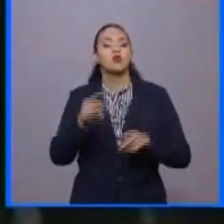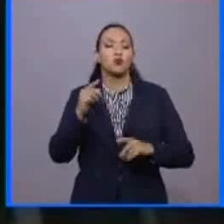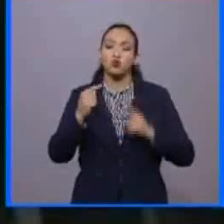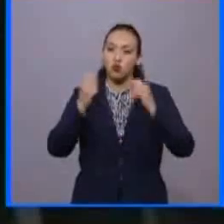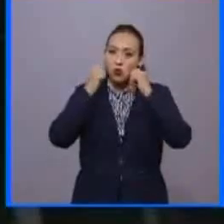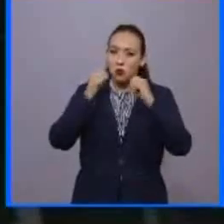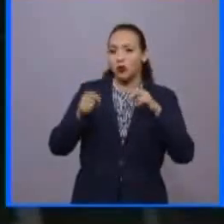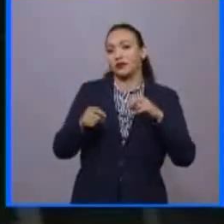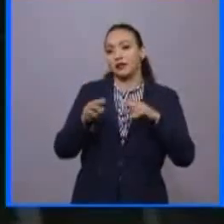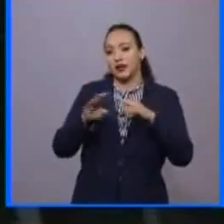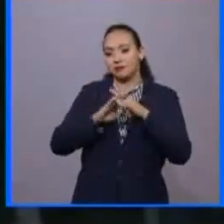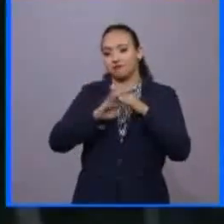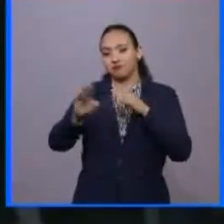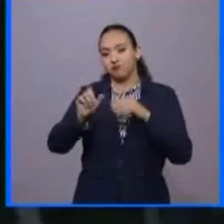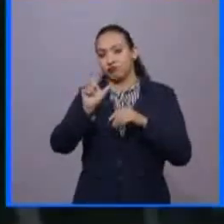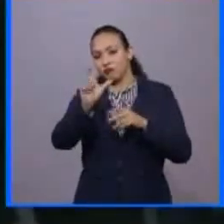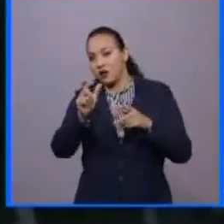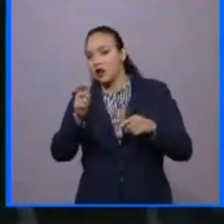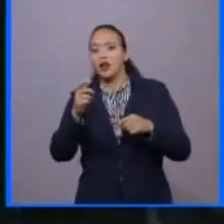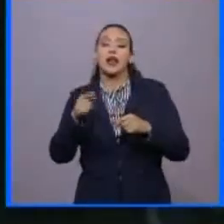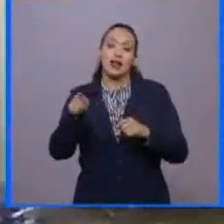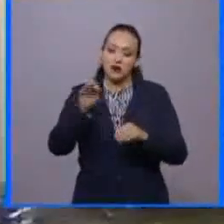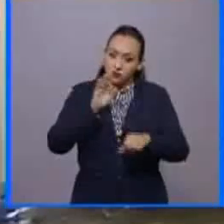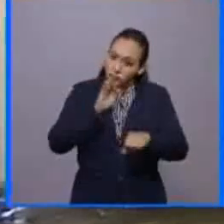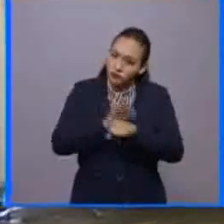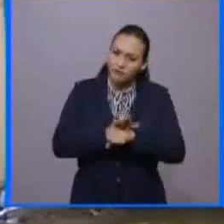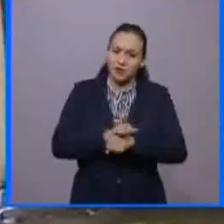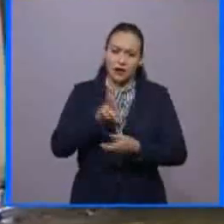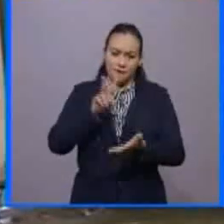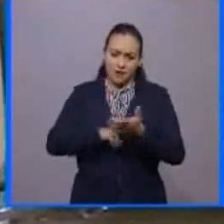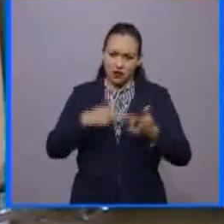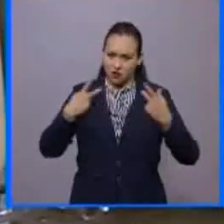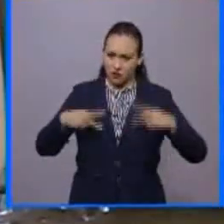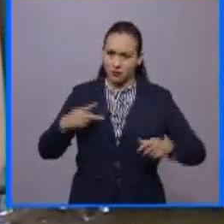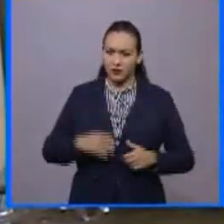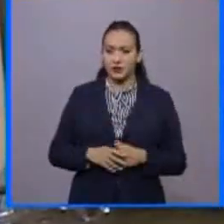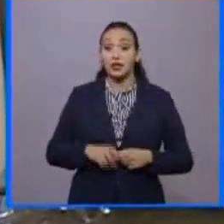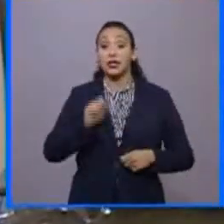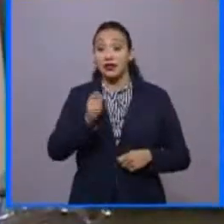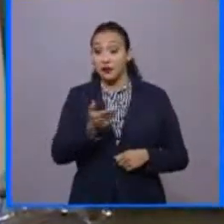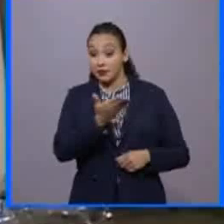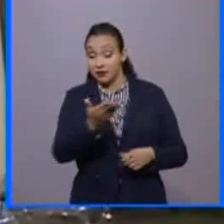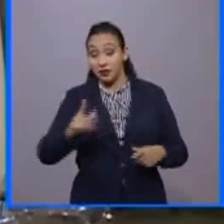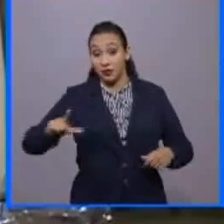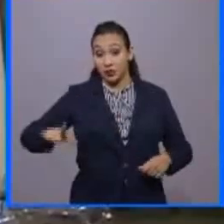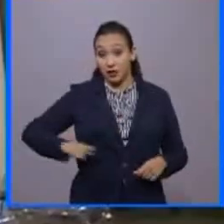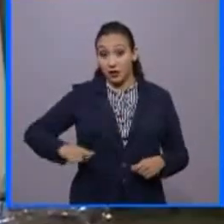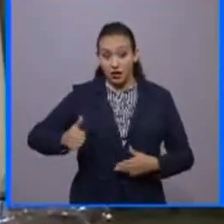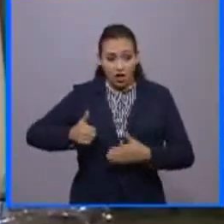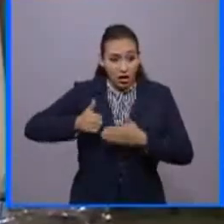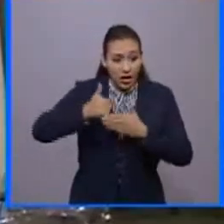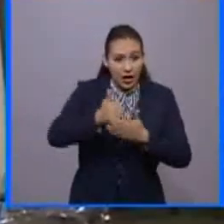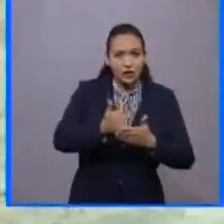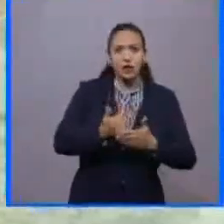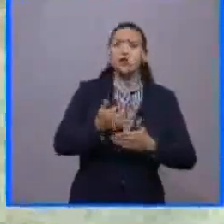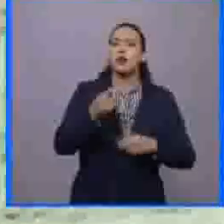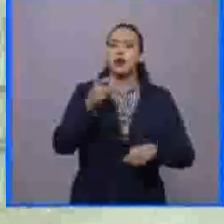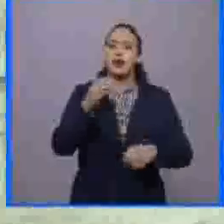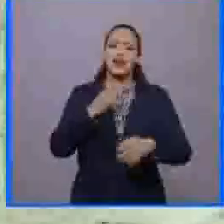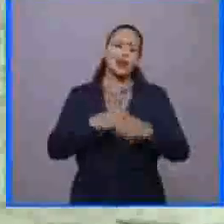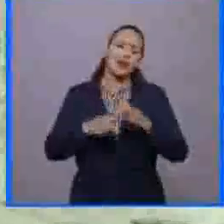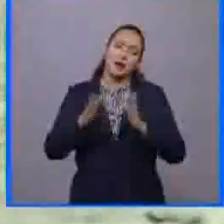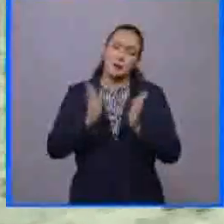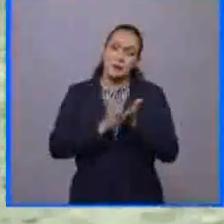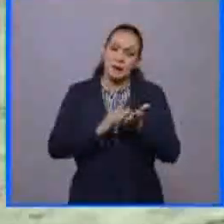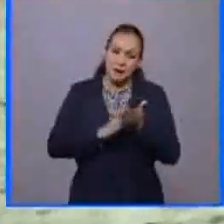estatus migratorio. Además, se ha referido a la obligación de los estados de brindar asistencia consular y a su importancia para